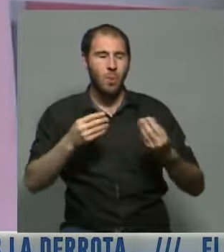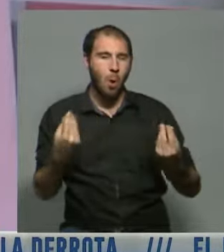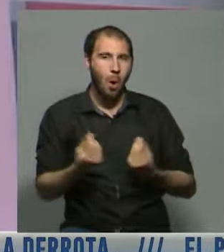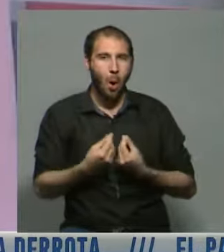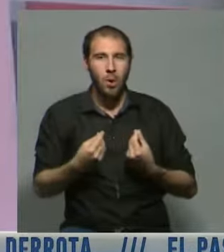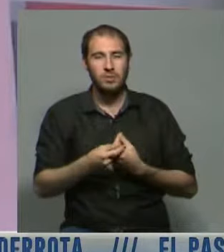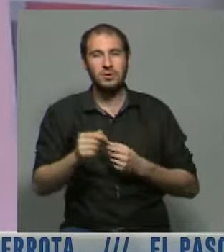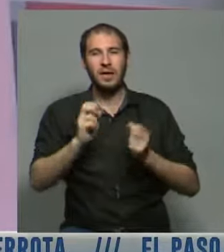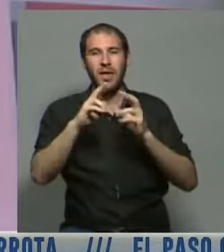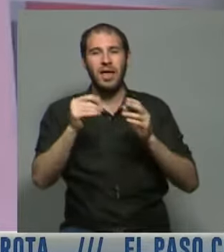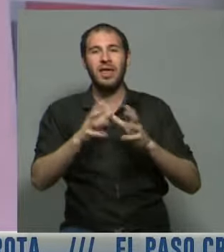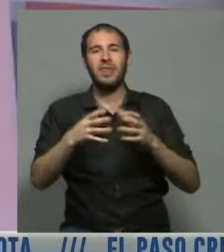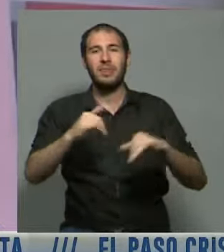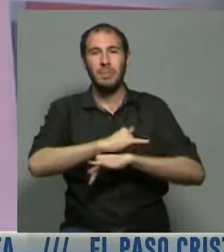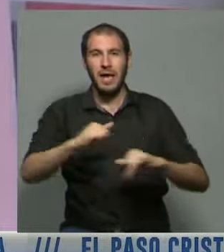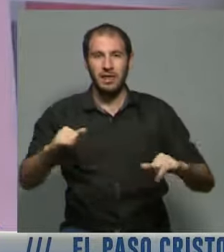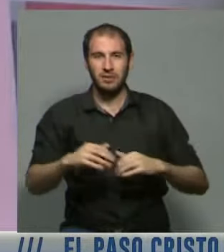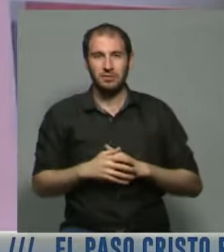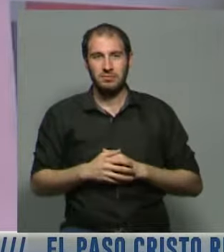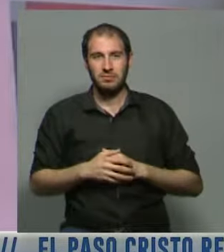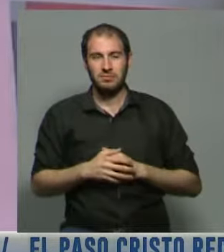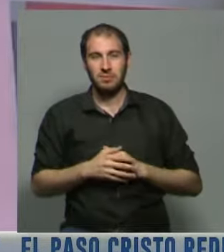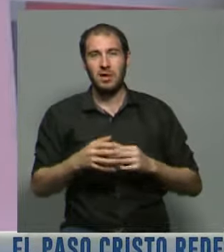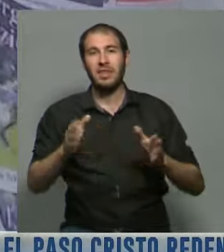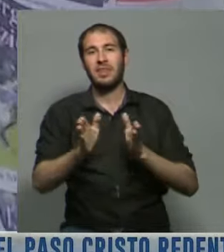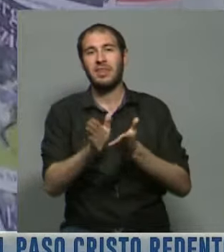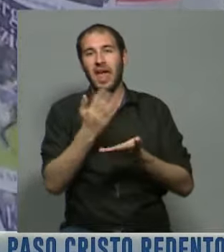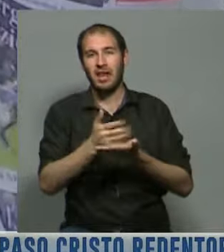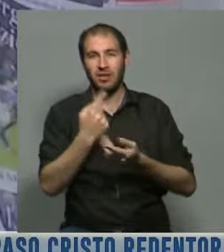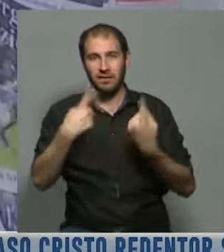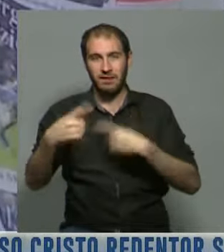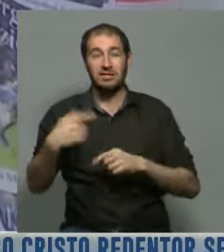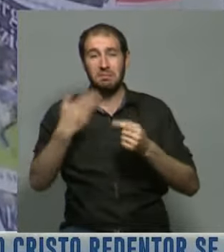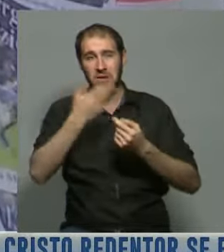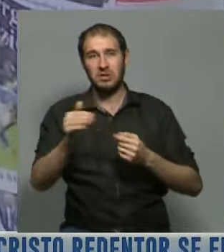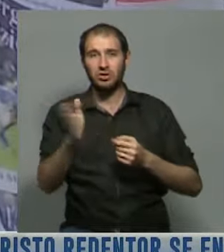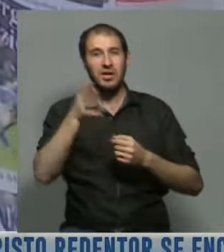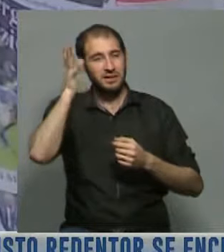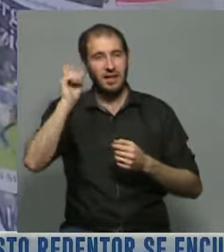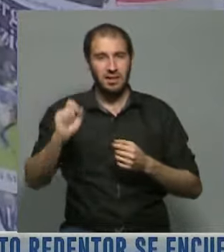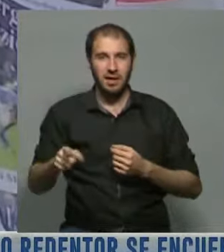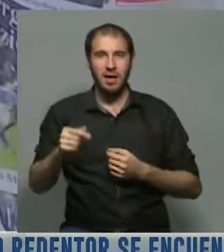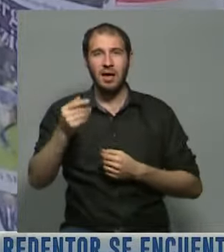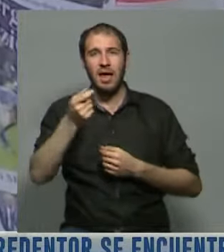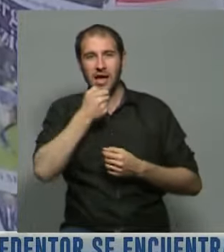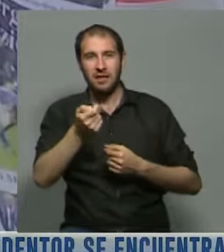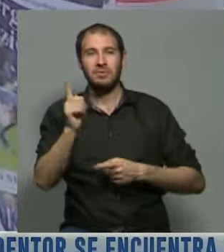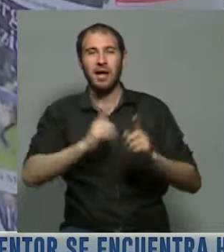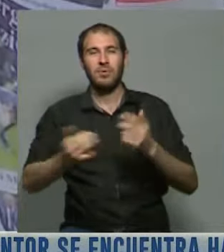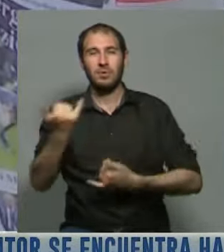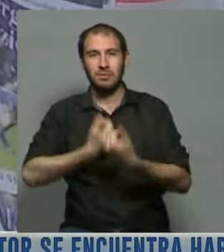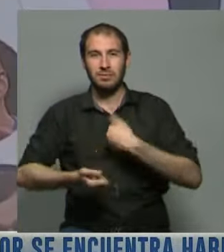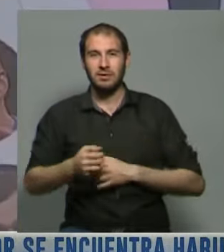en cuanto a los medios de comunicación, a los distintos diarios y también en la gente, en los italianos. Vamos a escuchar algunas entrevistas